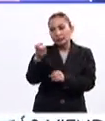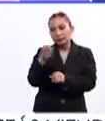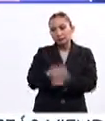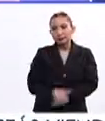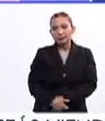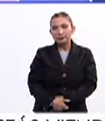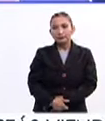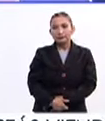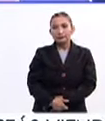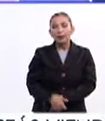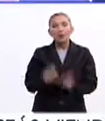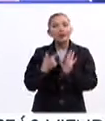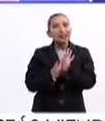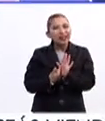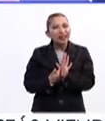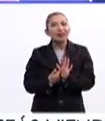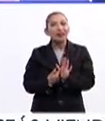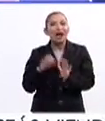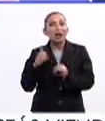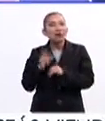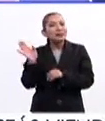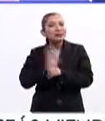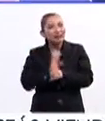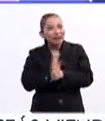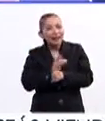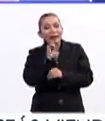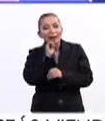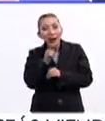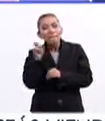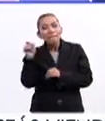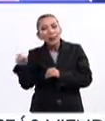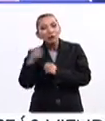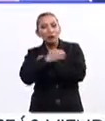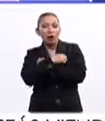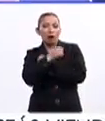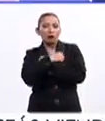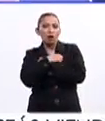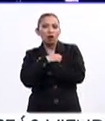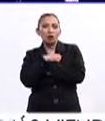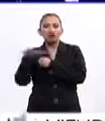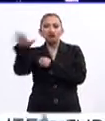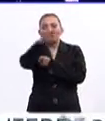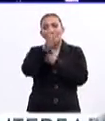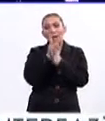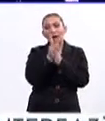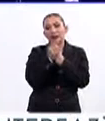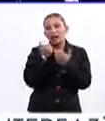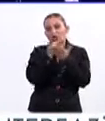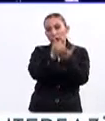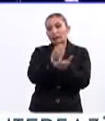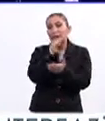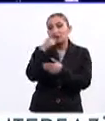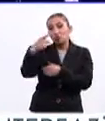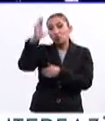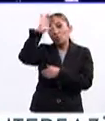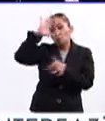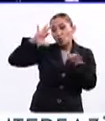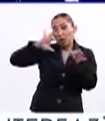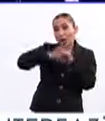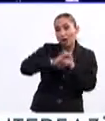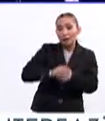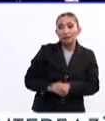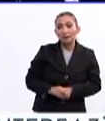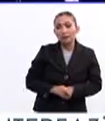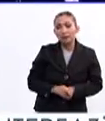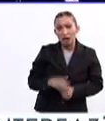sí. Mostrar algo. El cine también es parte de la educación de un país. Además es parte de su cultura. Y